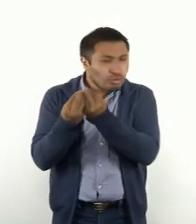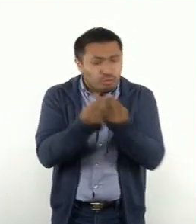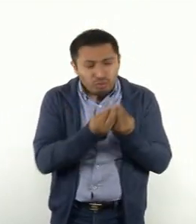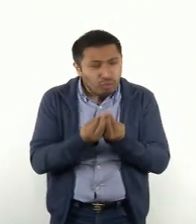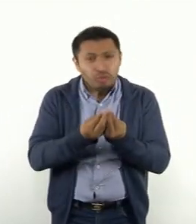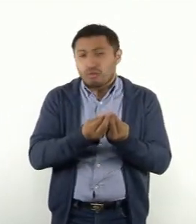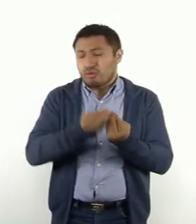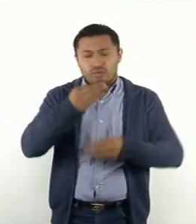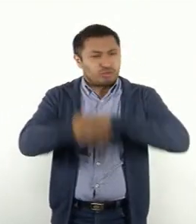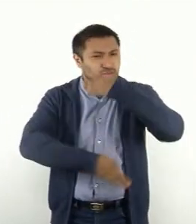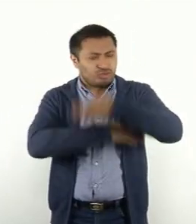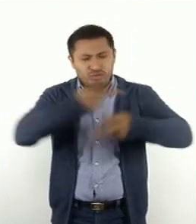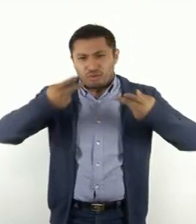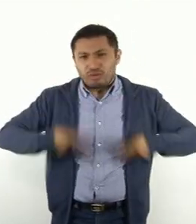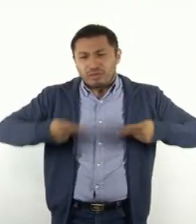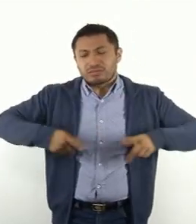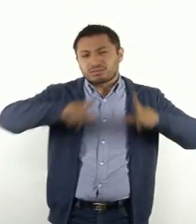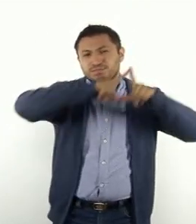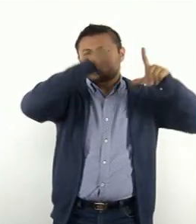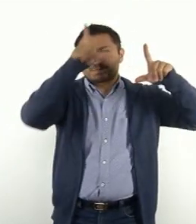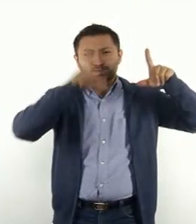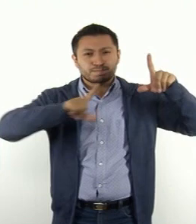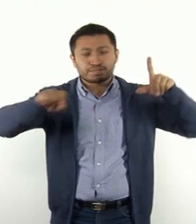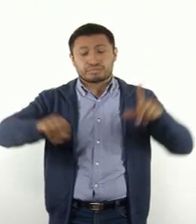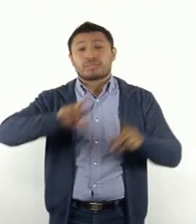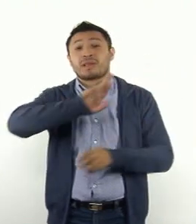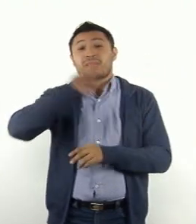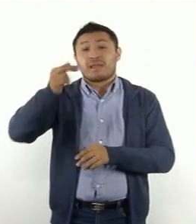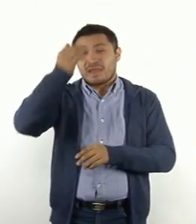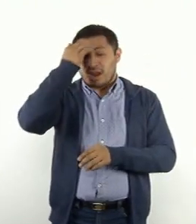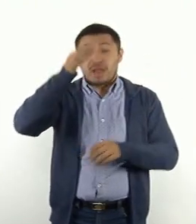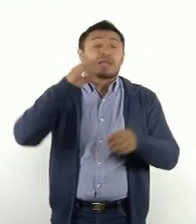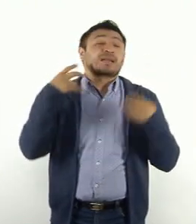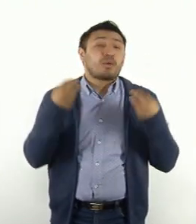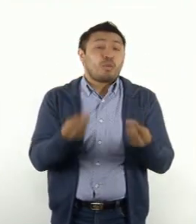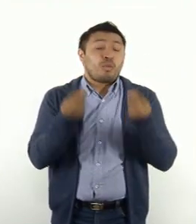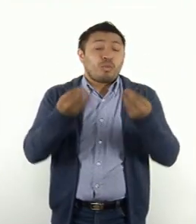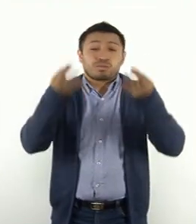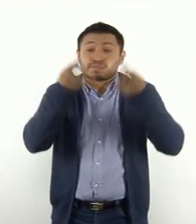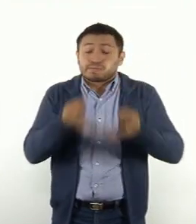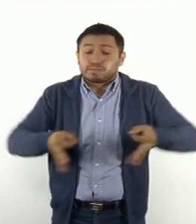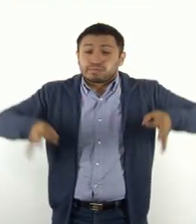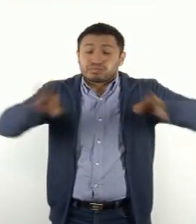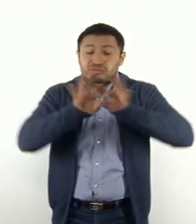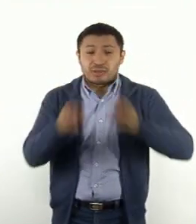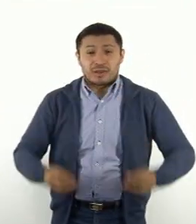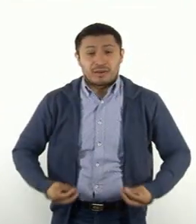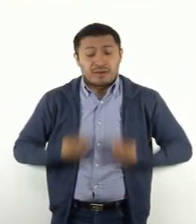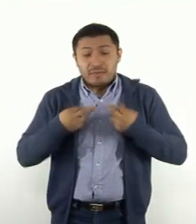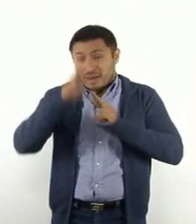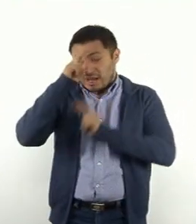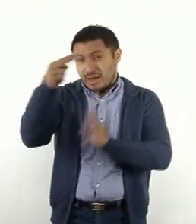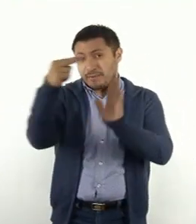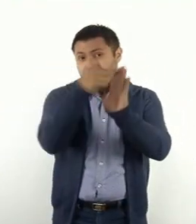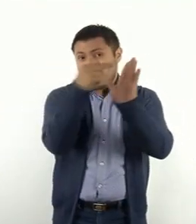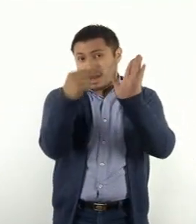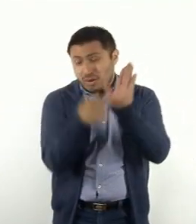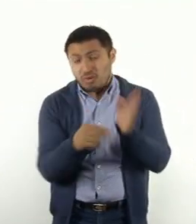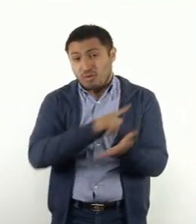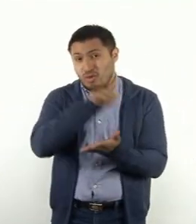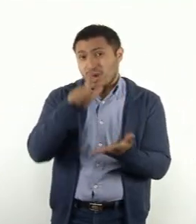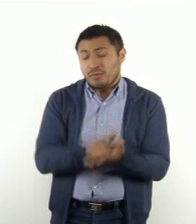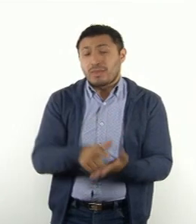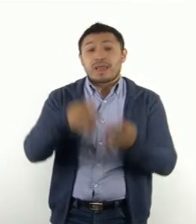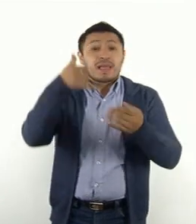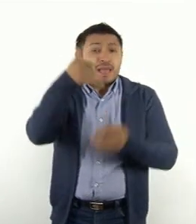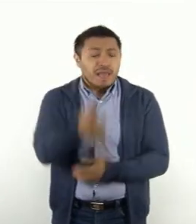a todas las mexicanas y mexicanos a reconocer la importancia de vivir de acuerdo con las normas y rechazar